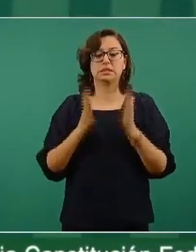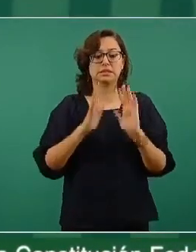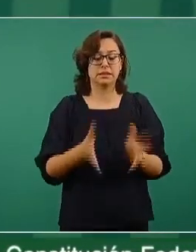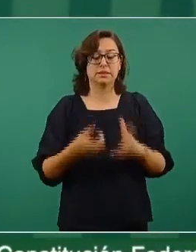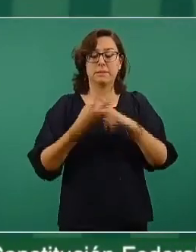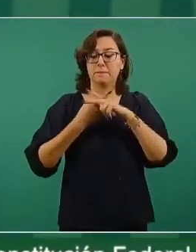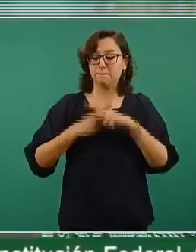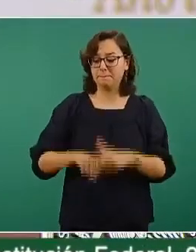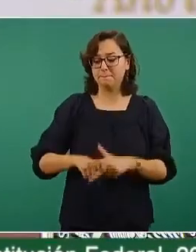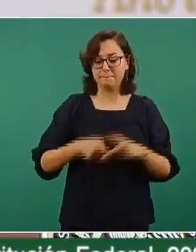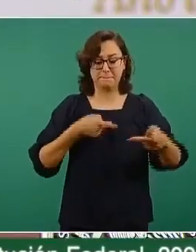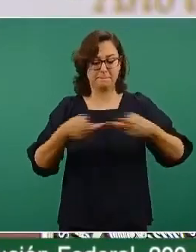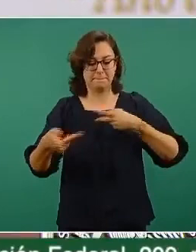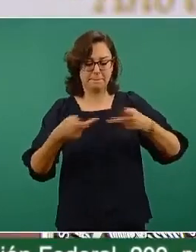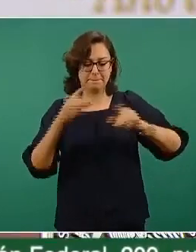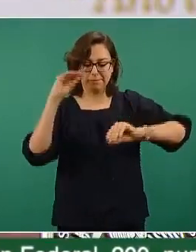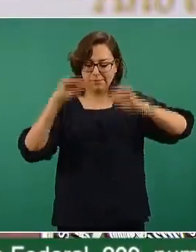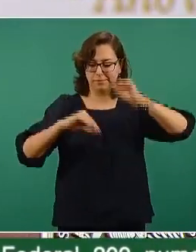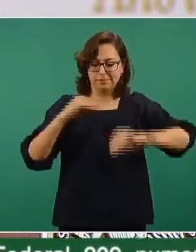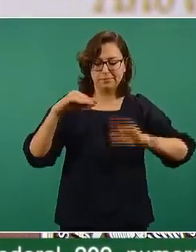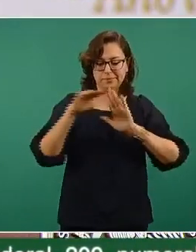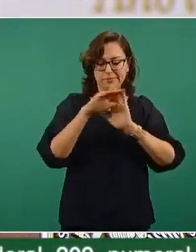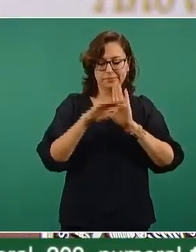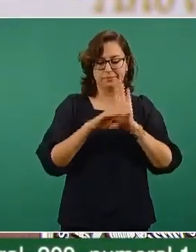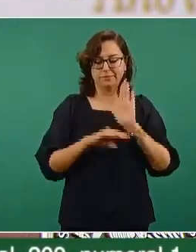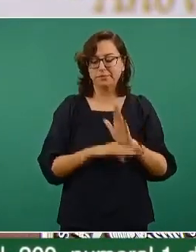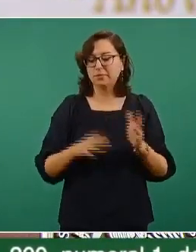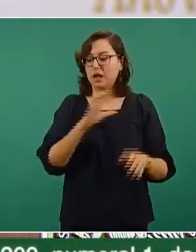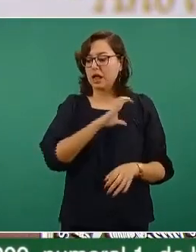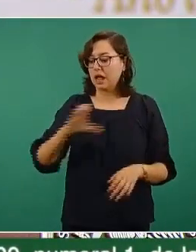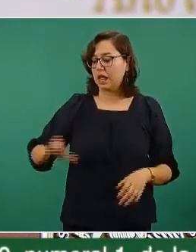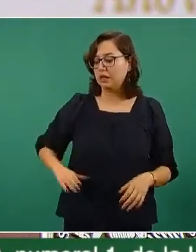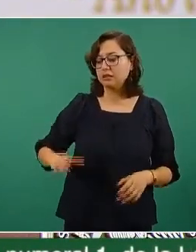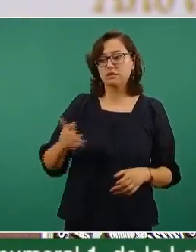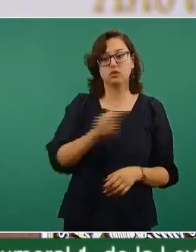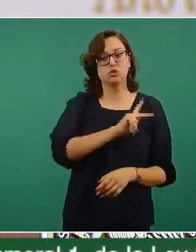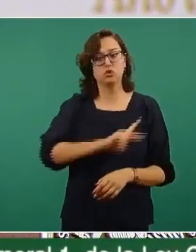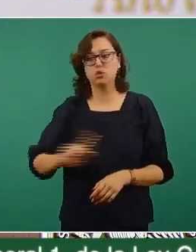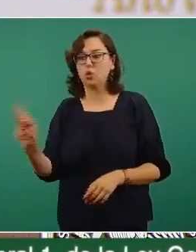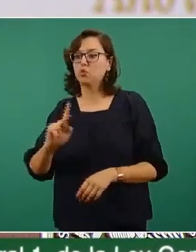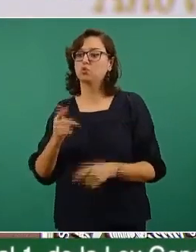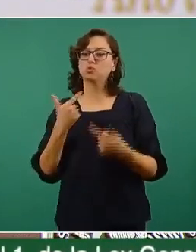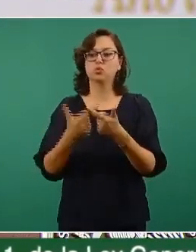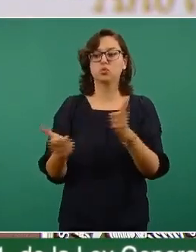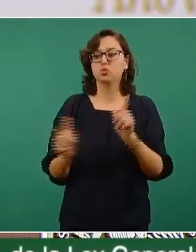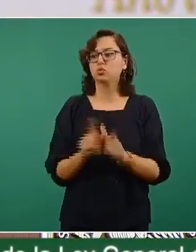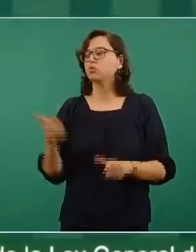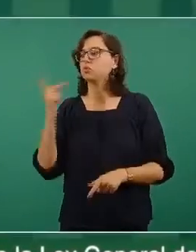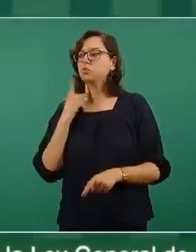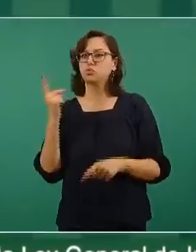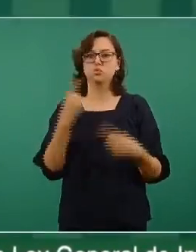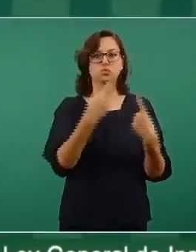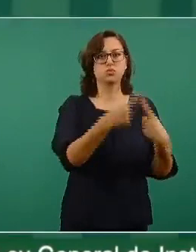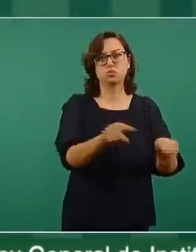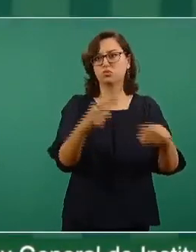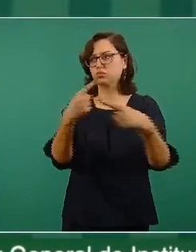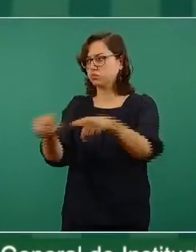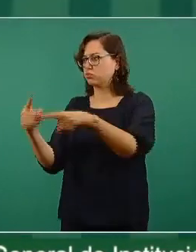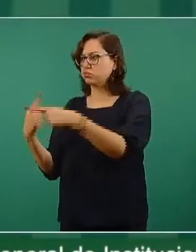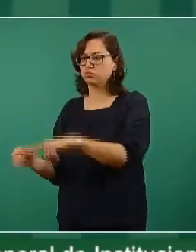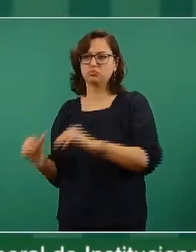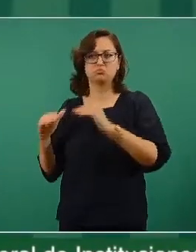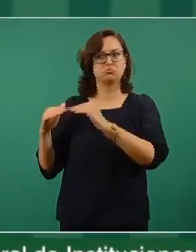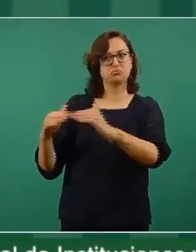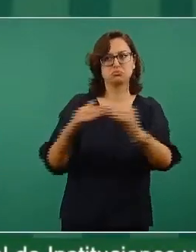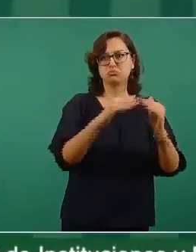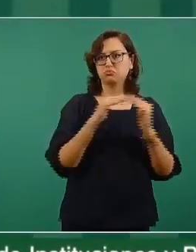para proteger a todos los candidatos de todos los partidos, de todas